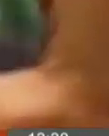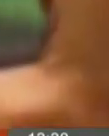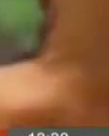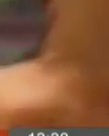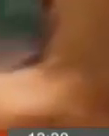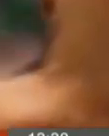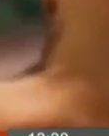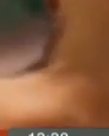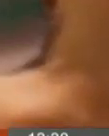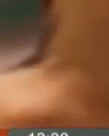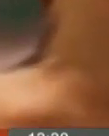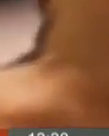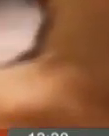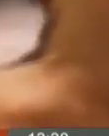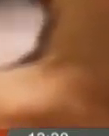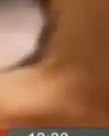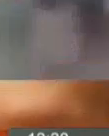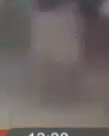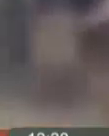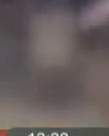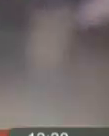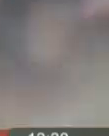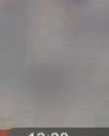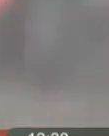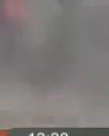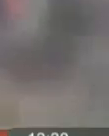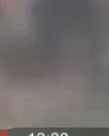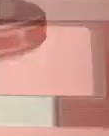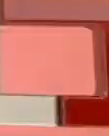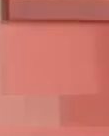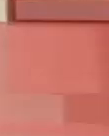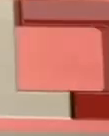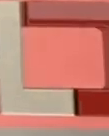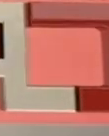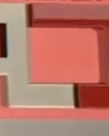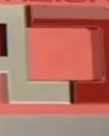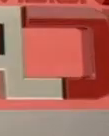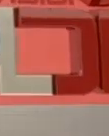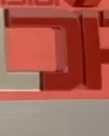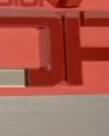porque tú eres parte de la noticia. Envía tus imágenes al WhatsApp 770.